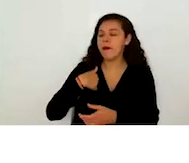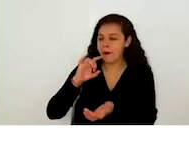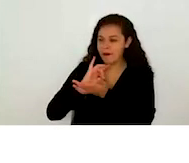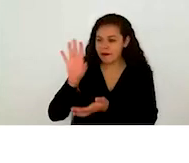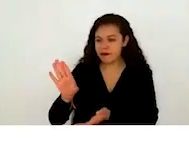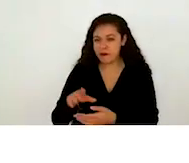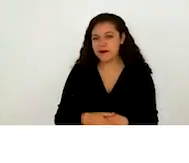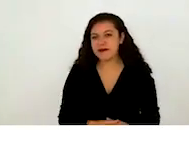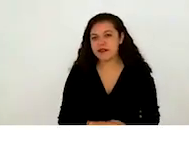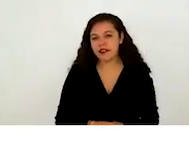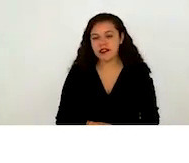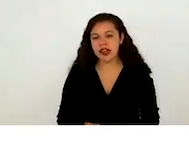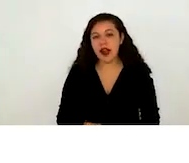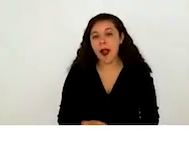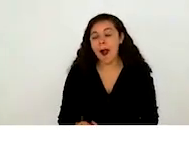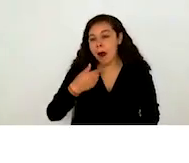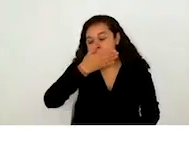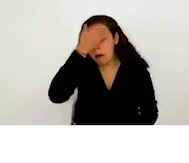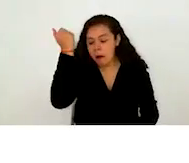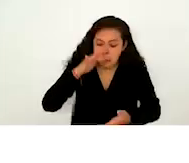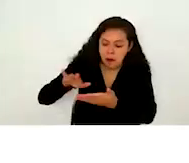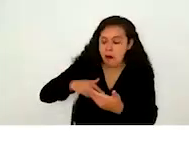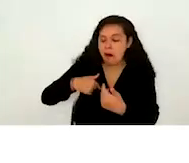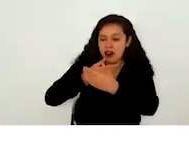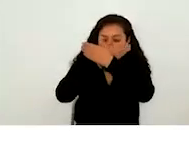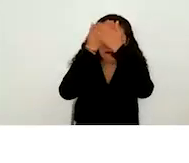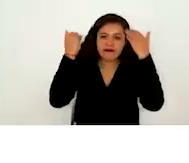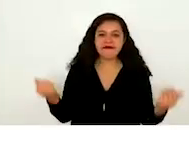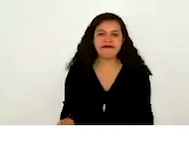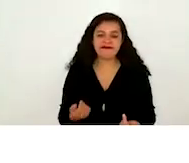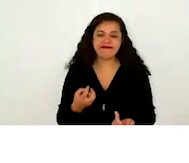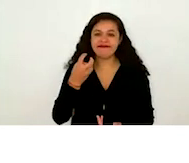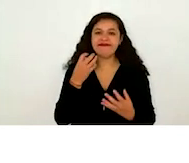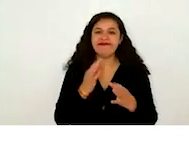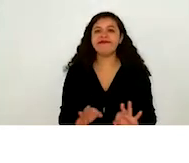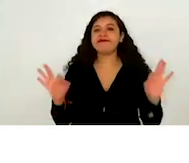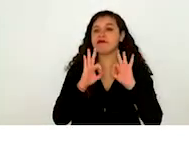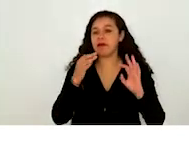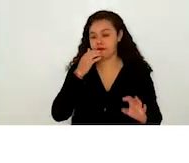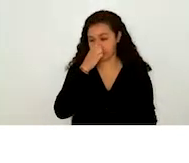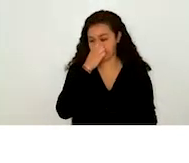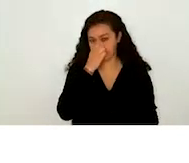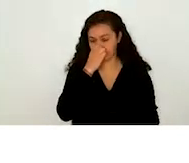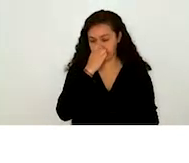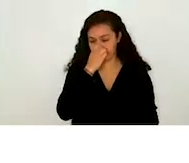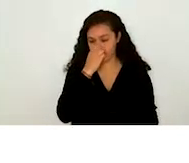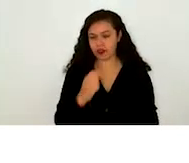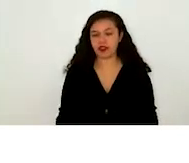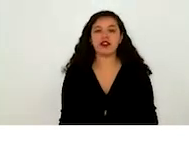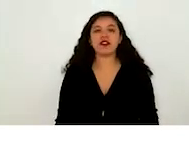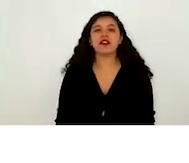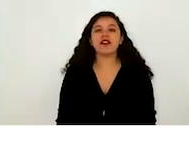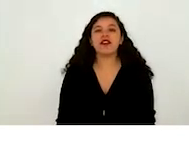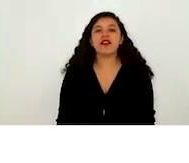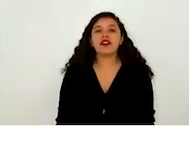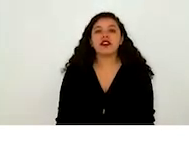sé no sé si lo leyó aquí viene lo importante de acuerdo nos vamos a dar cuenta cuando